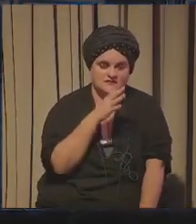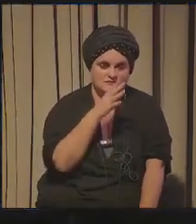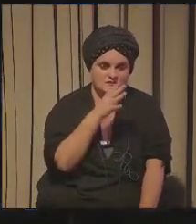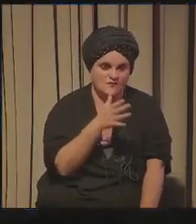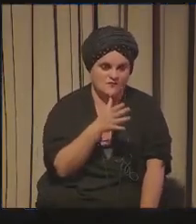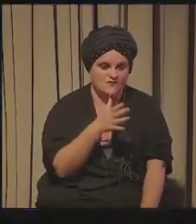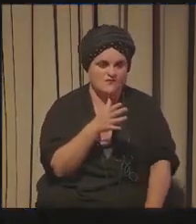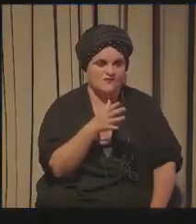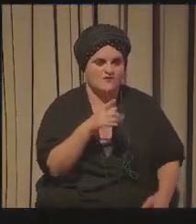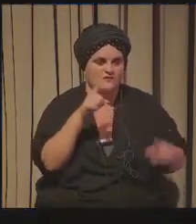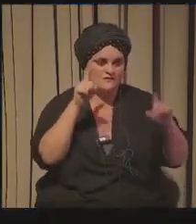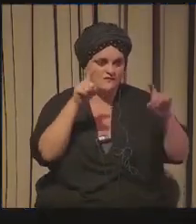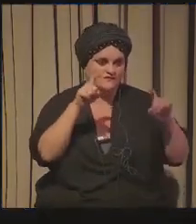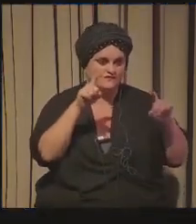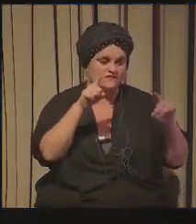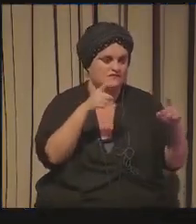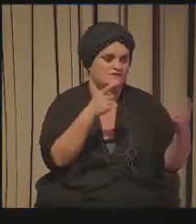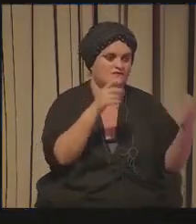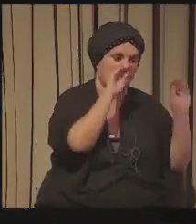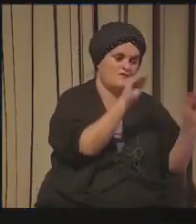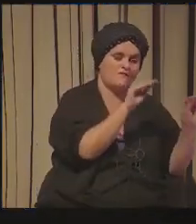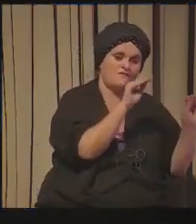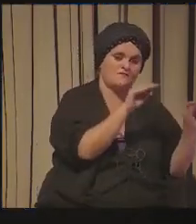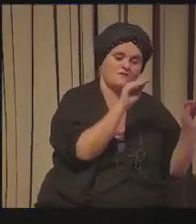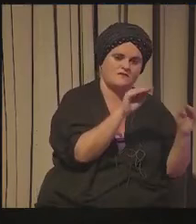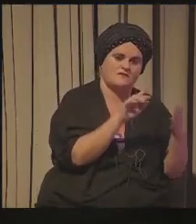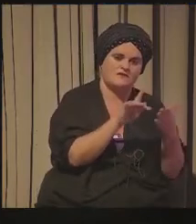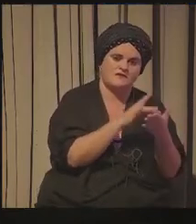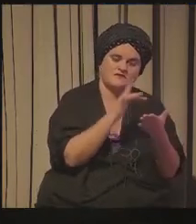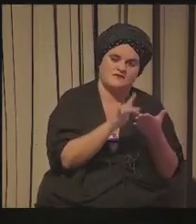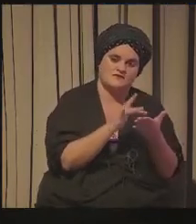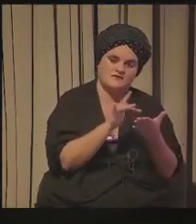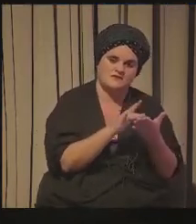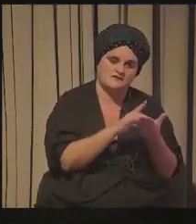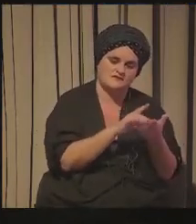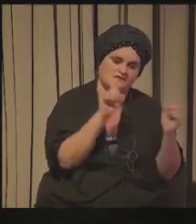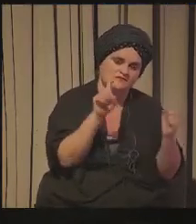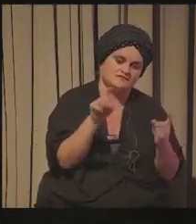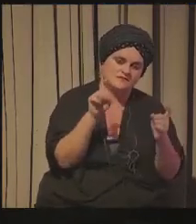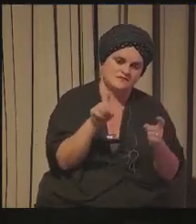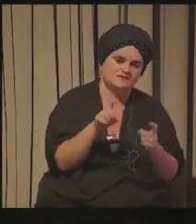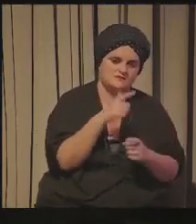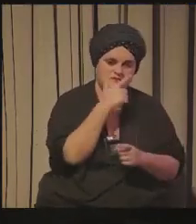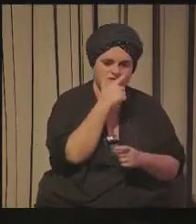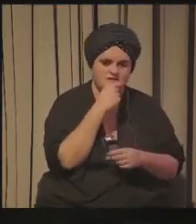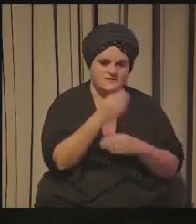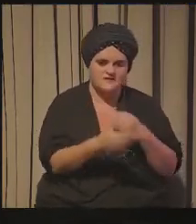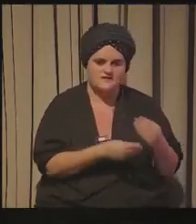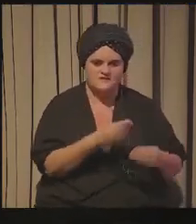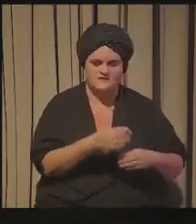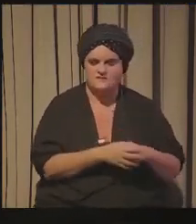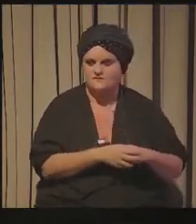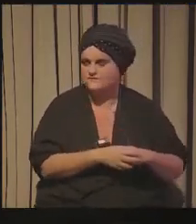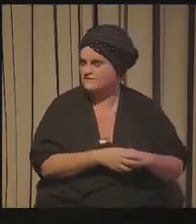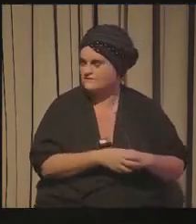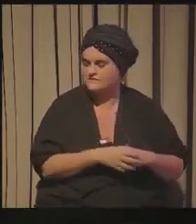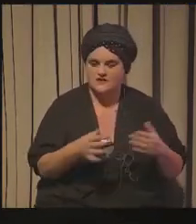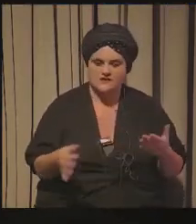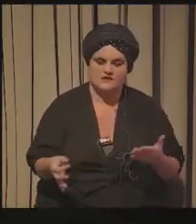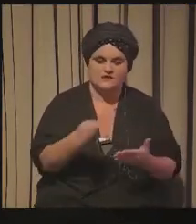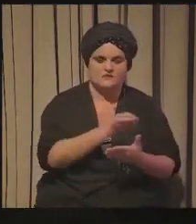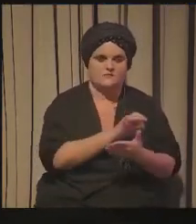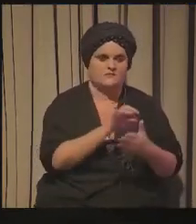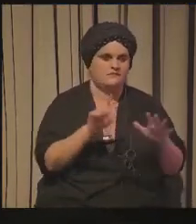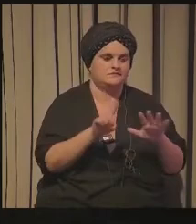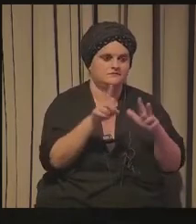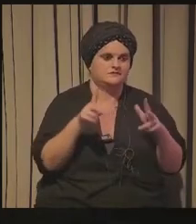les forma para que enseñen los hechos de los libros de texto. Es lo que saben hacer, es más fácil de hacer. Vamos a abrir el capítulo 6 del libro de